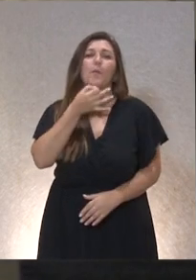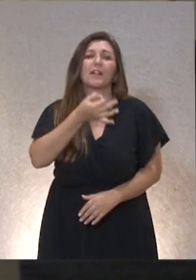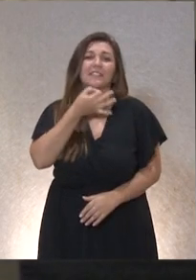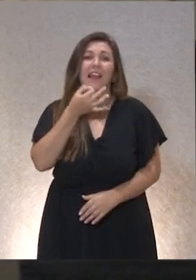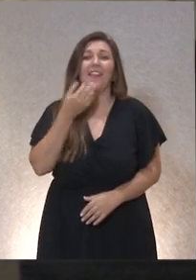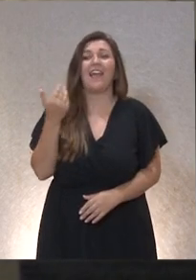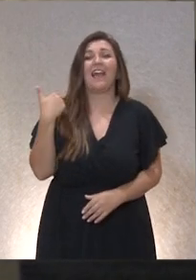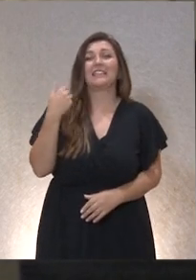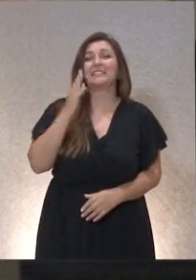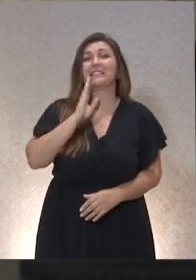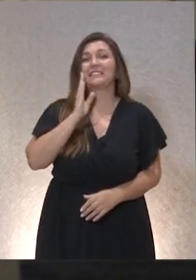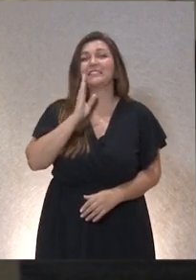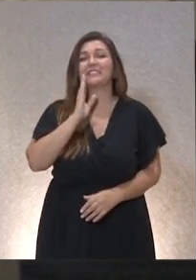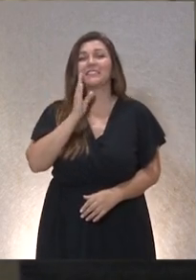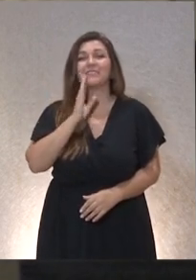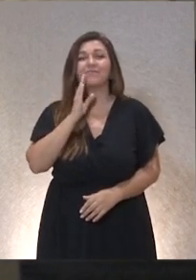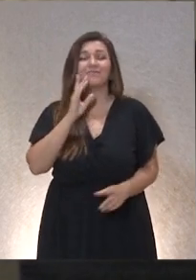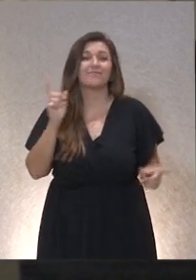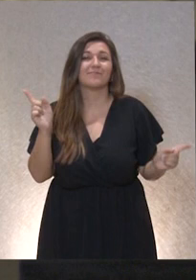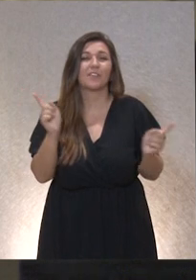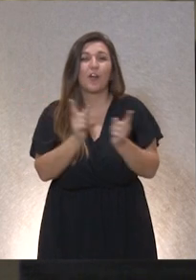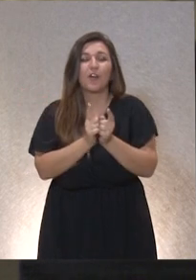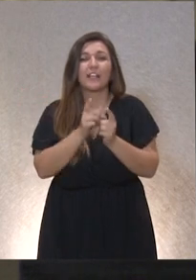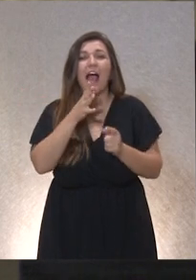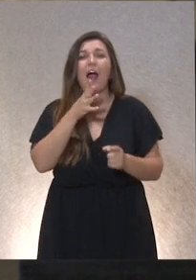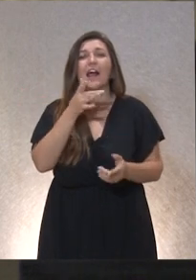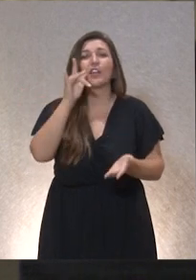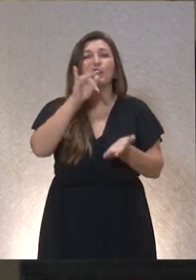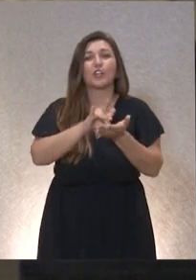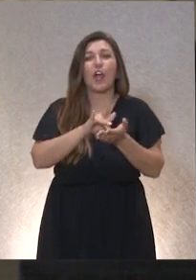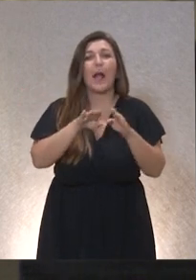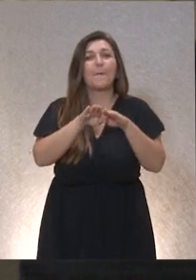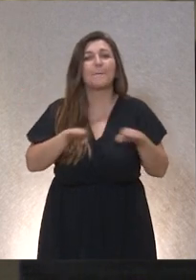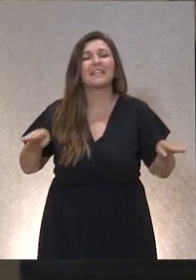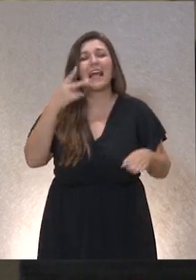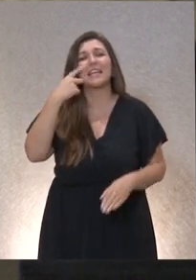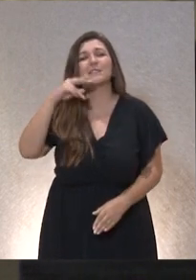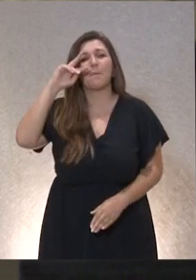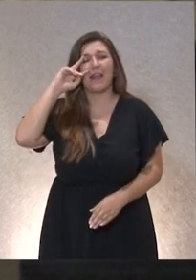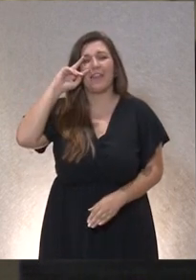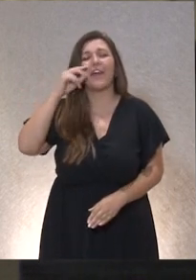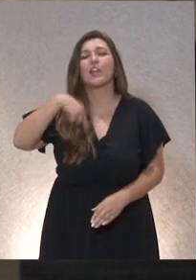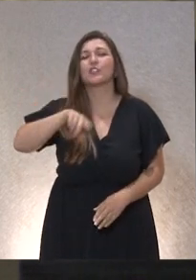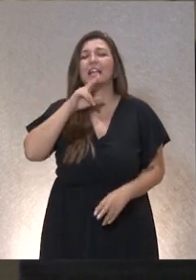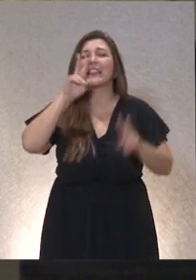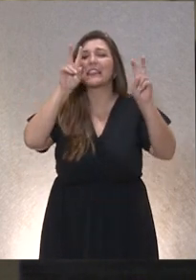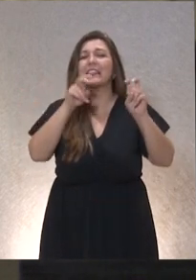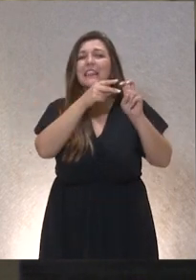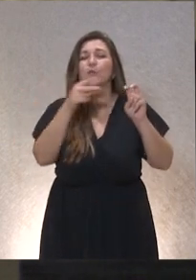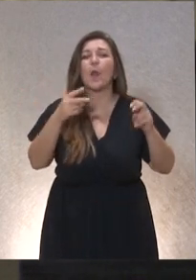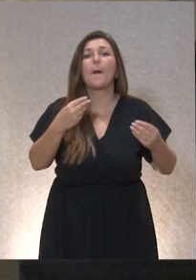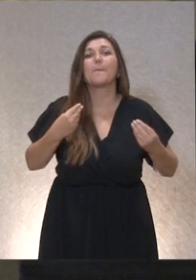habíamos adelantado de forma muy breve toca el turno a la mesa de experiencias y la hemos llamado